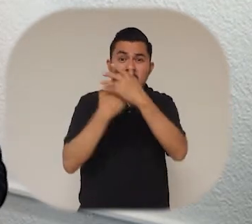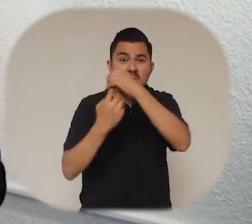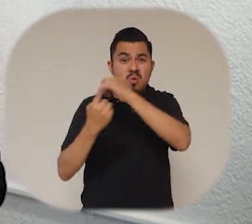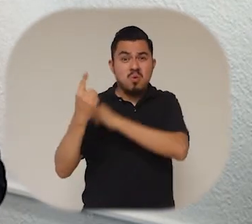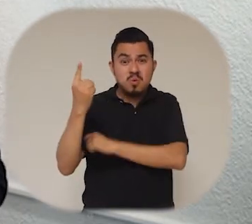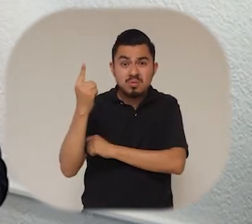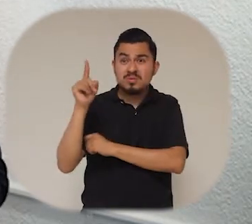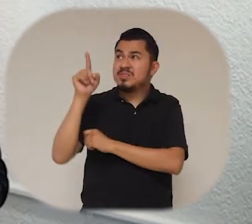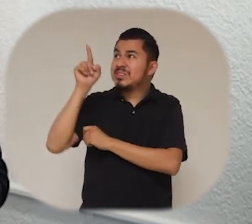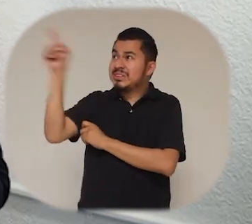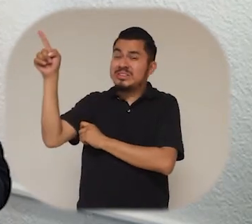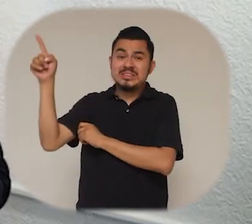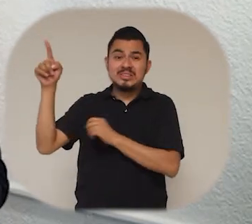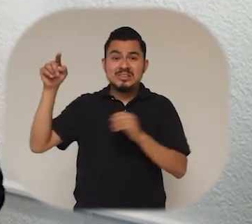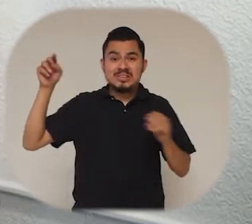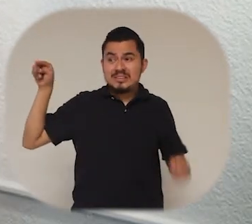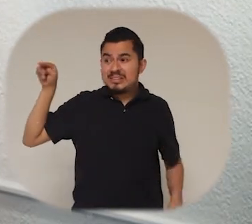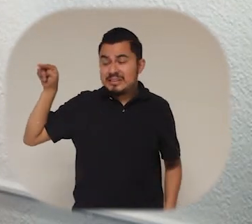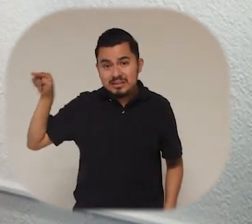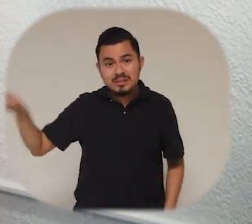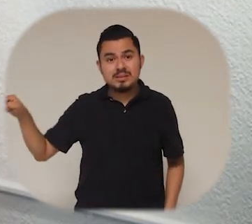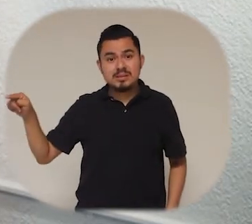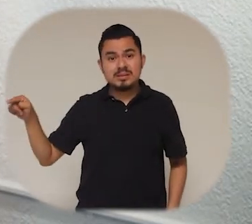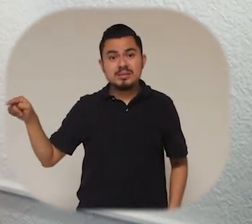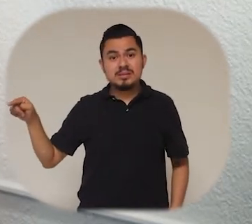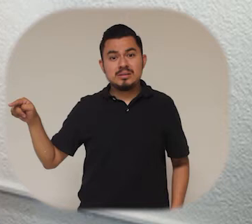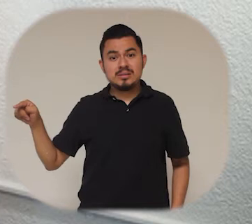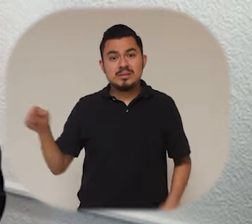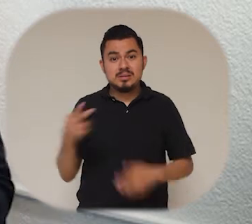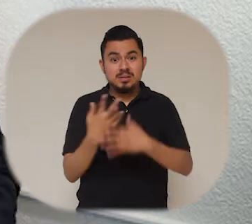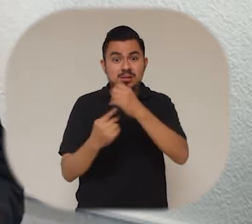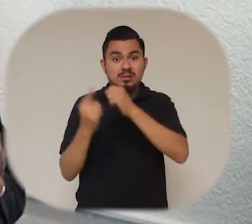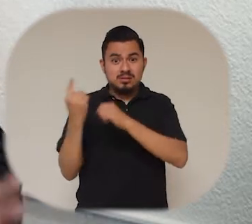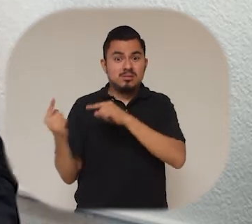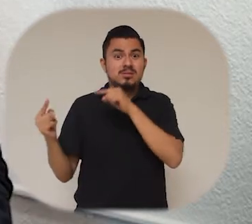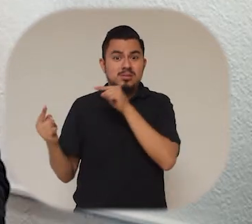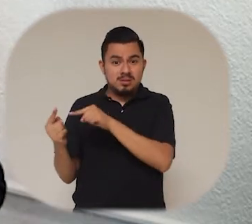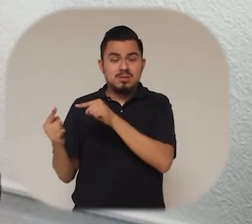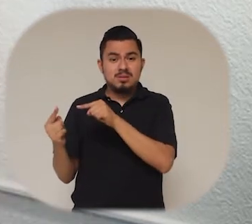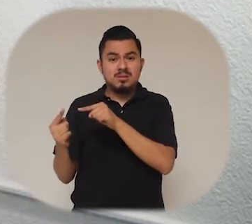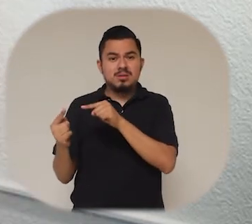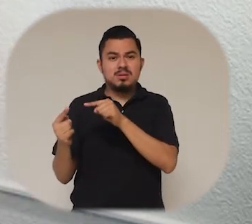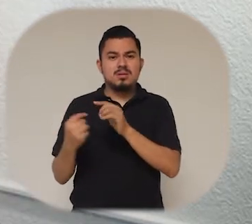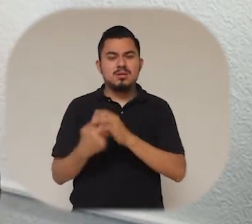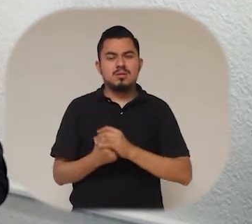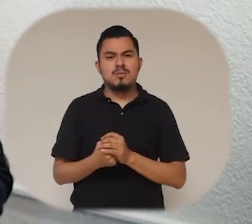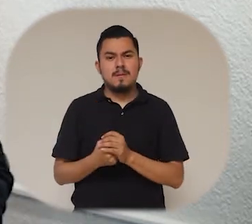de él, que son uno, que